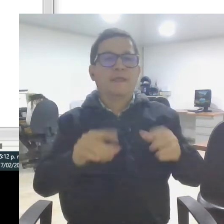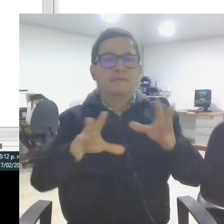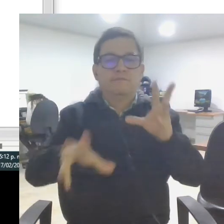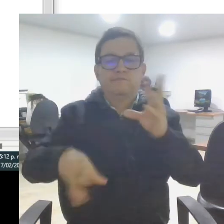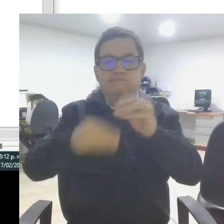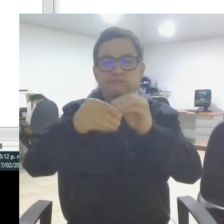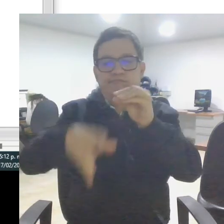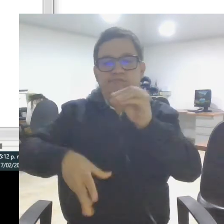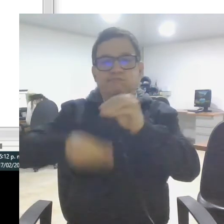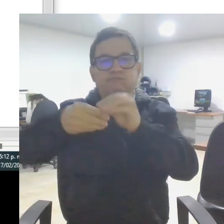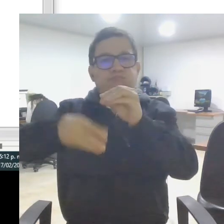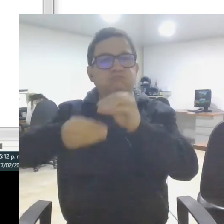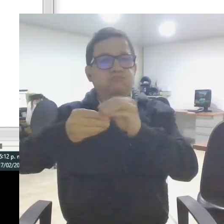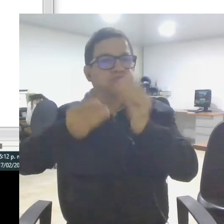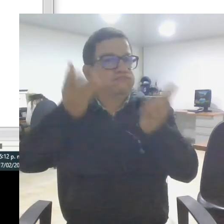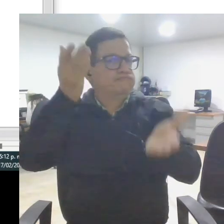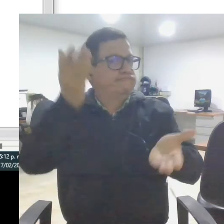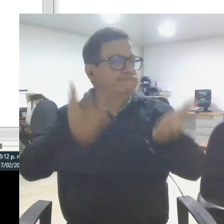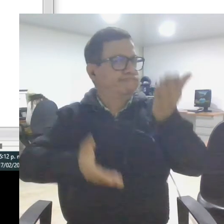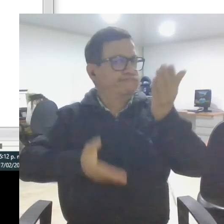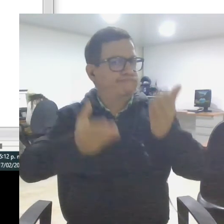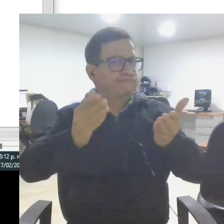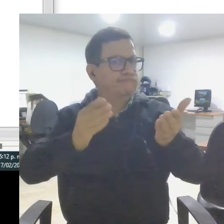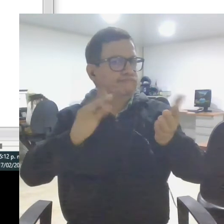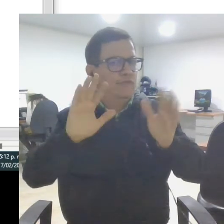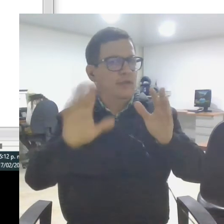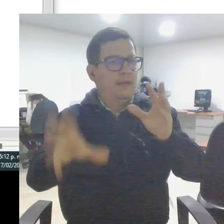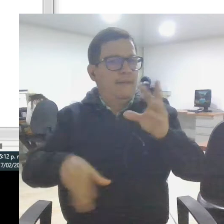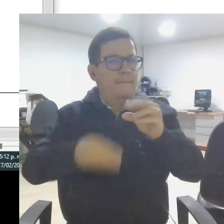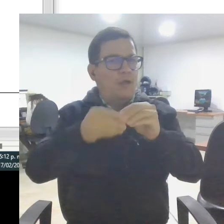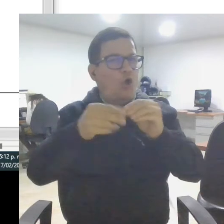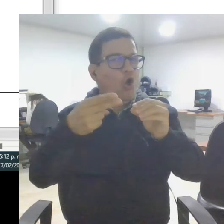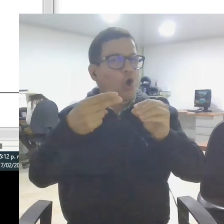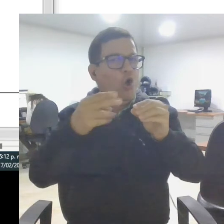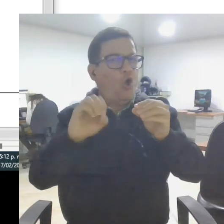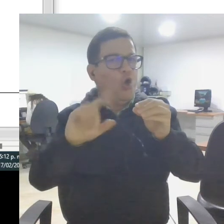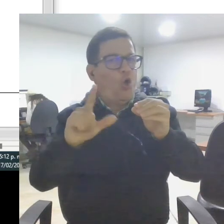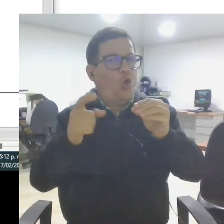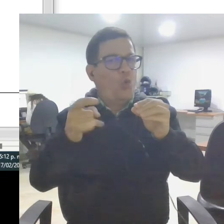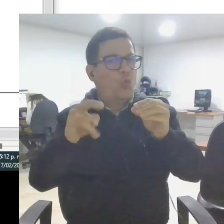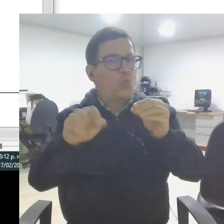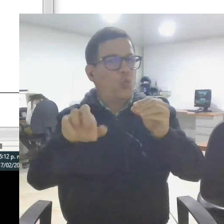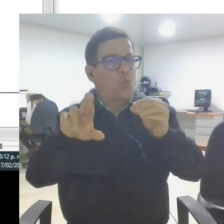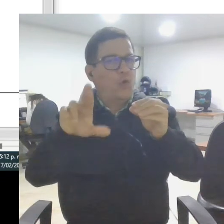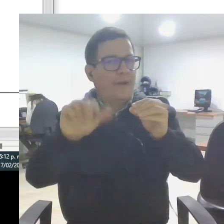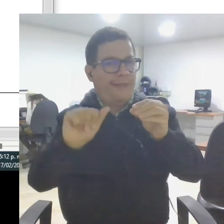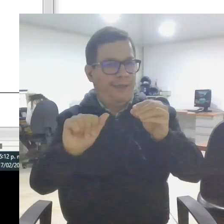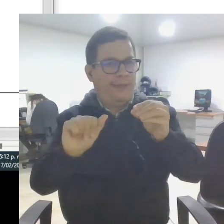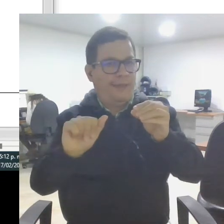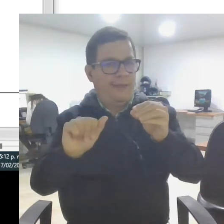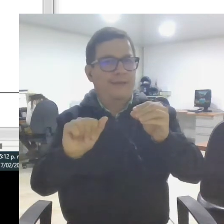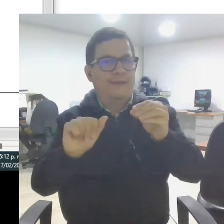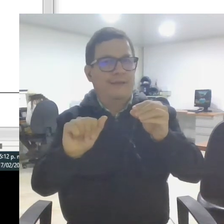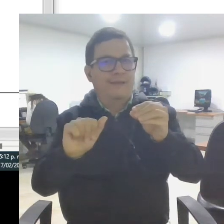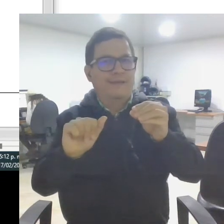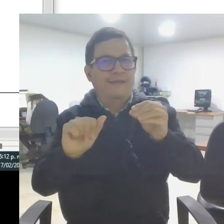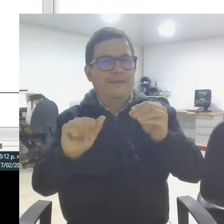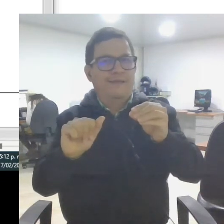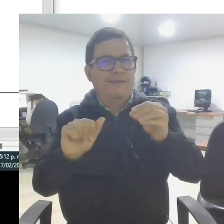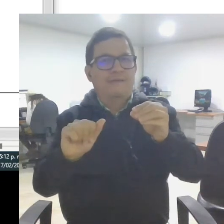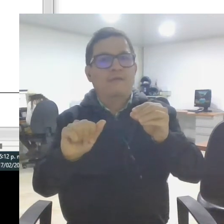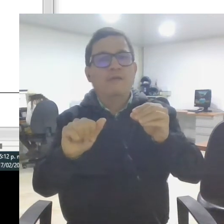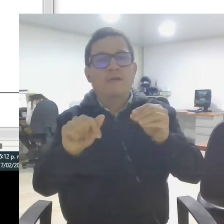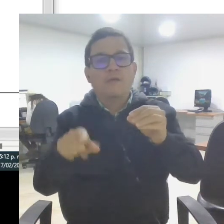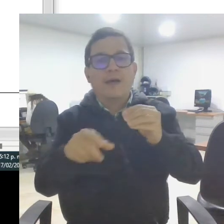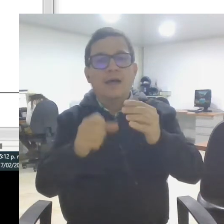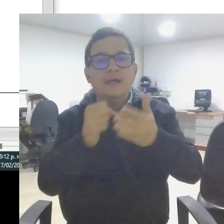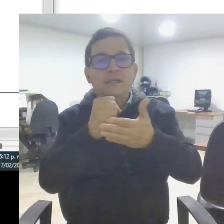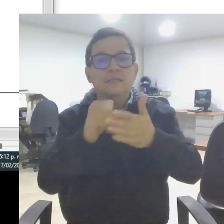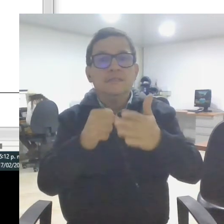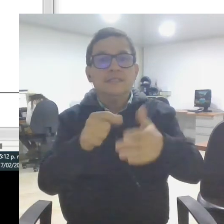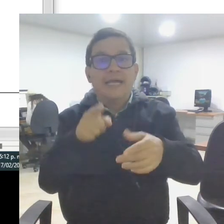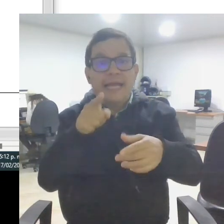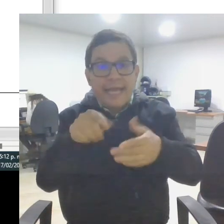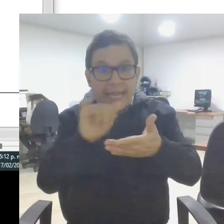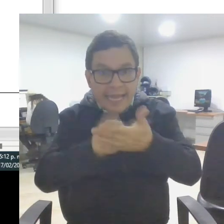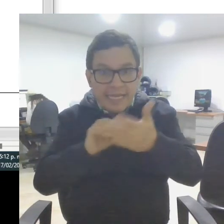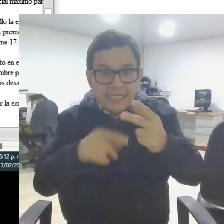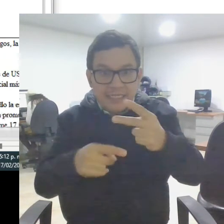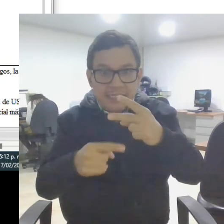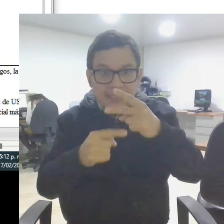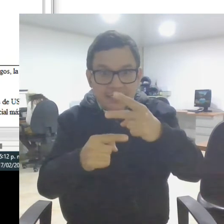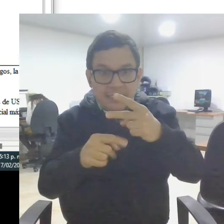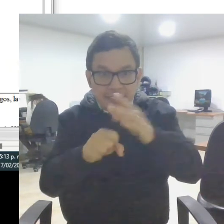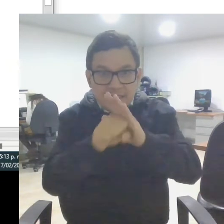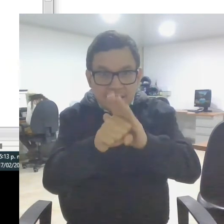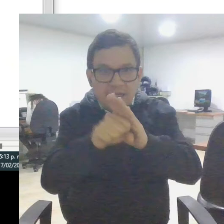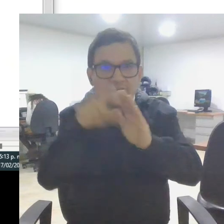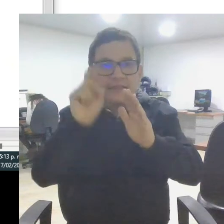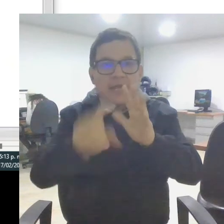una variable de holgura. ¿Recuerdan? En este caso, cuando tengo esta simbología, debo agregar una